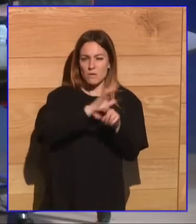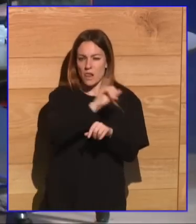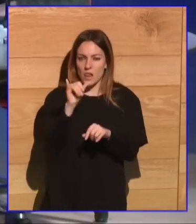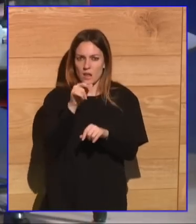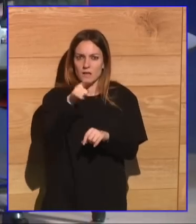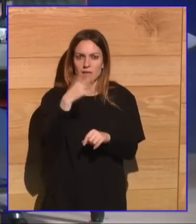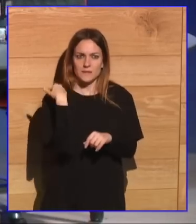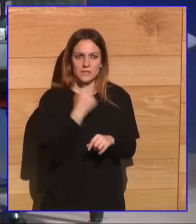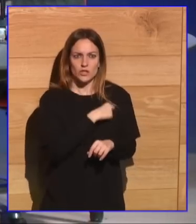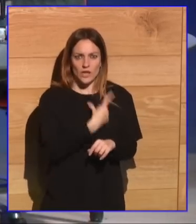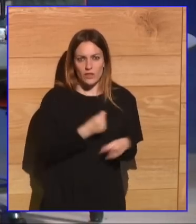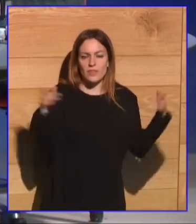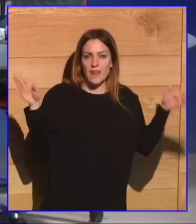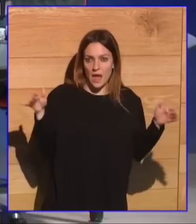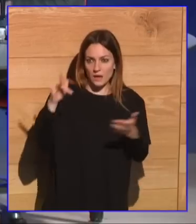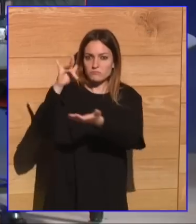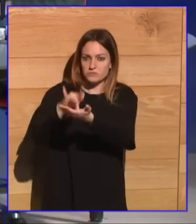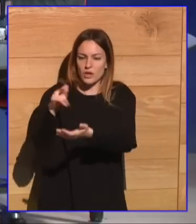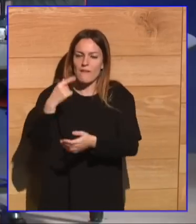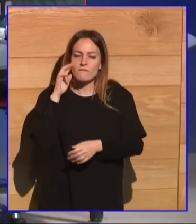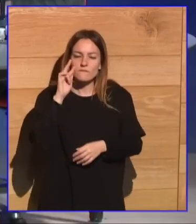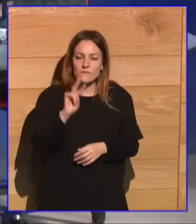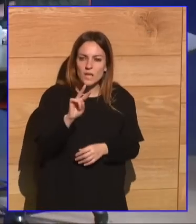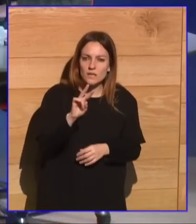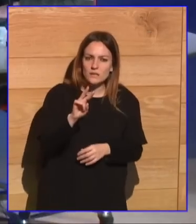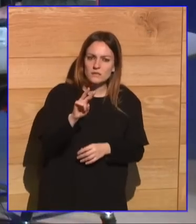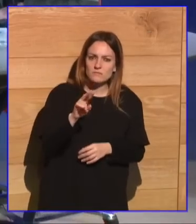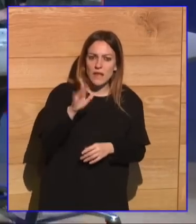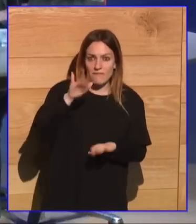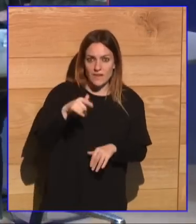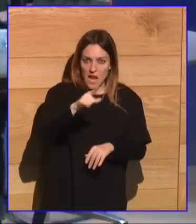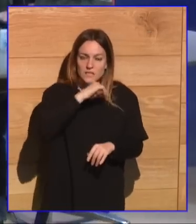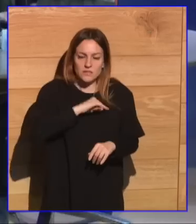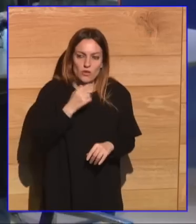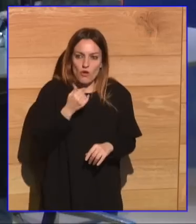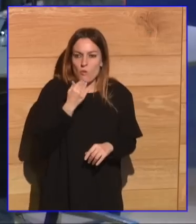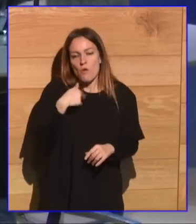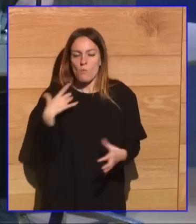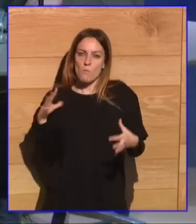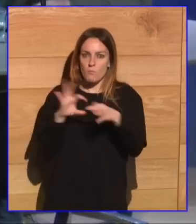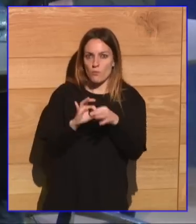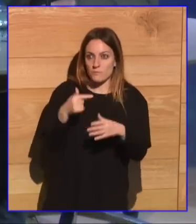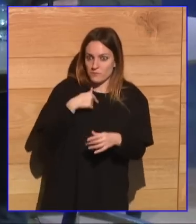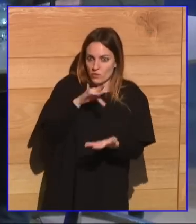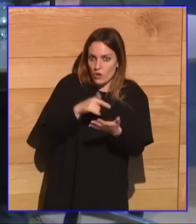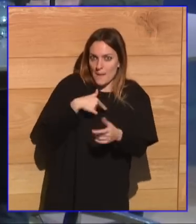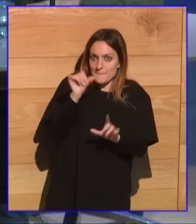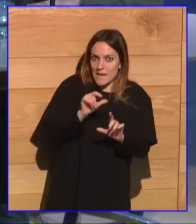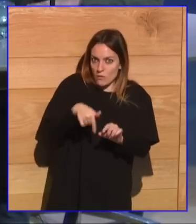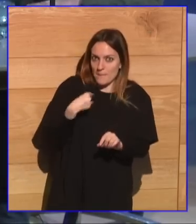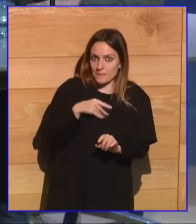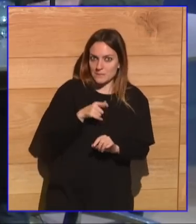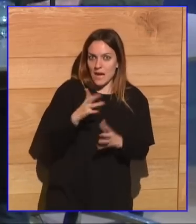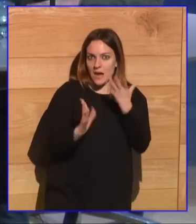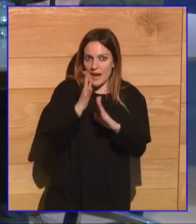pasó con El corazón del ángel, que la ves un día y no sabes por qué ha llegado a ti. A mí me pasó con Arde Mississippi. Arde la sangre, esta